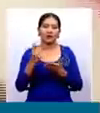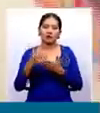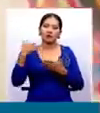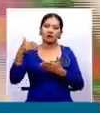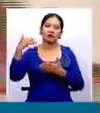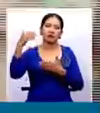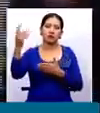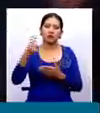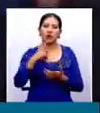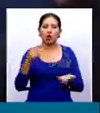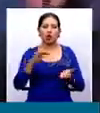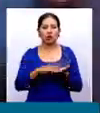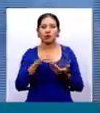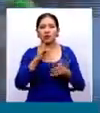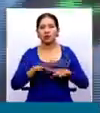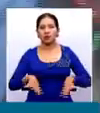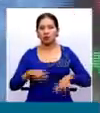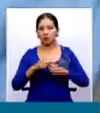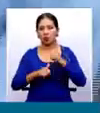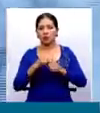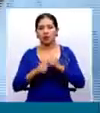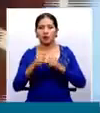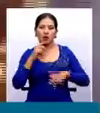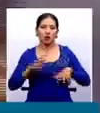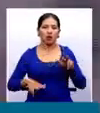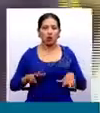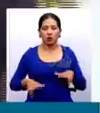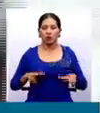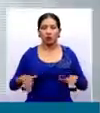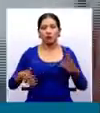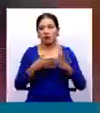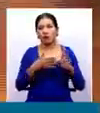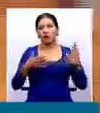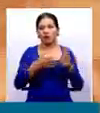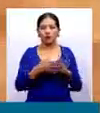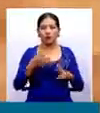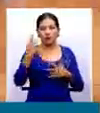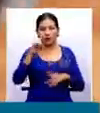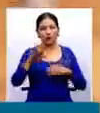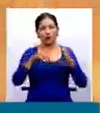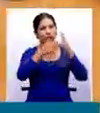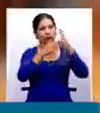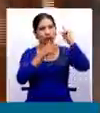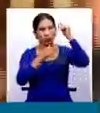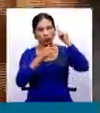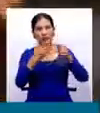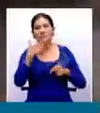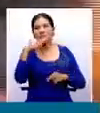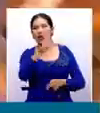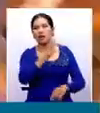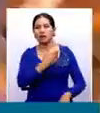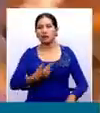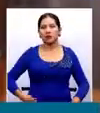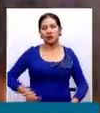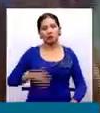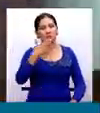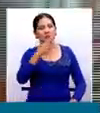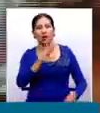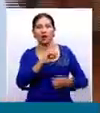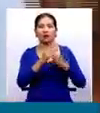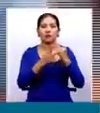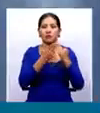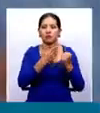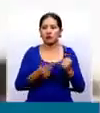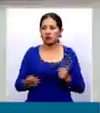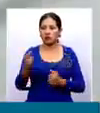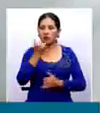queriendo entorpecer nuestro gobierno, vayan con la intención de hacer quedar mal a nuestro presidente, a nuestro vicepresidente, y de